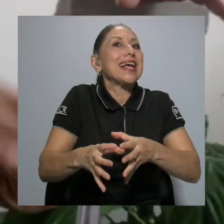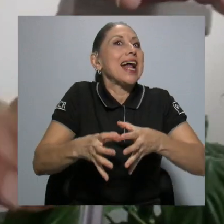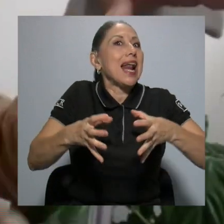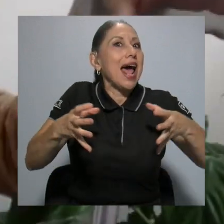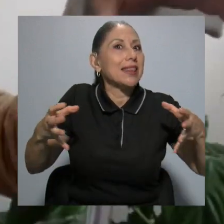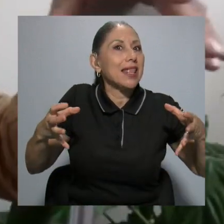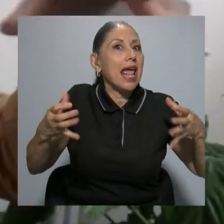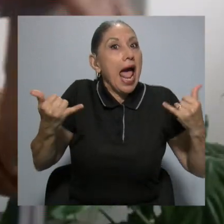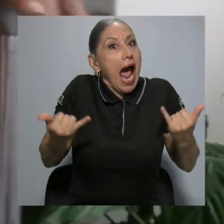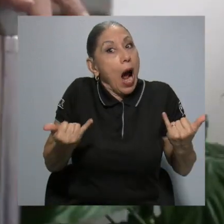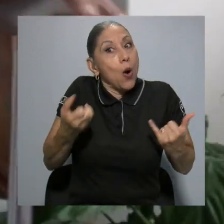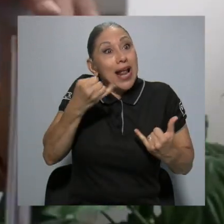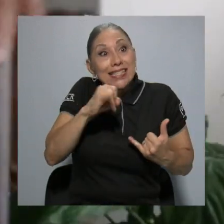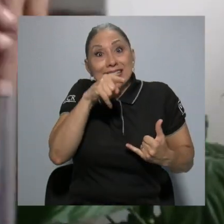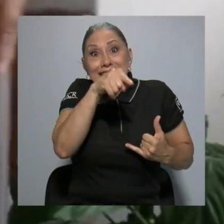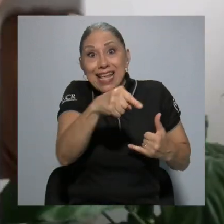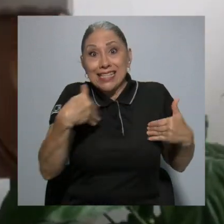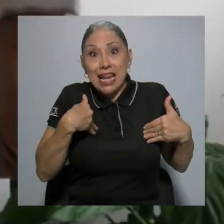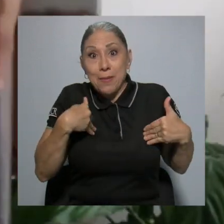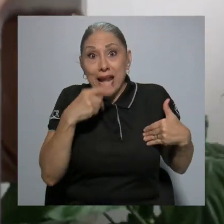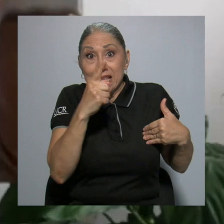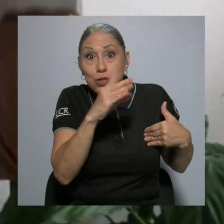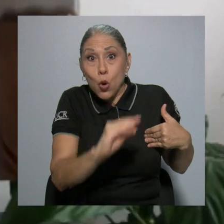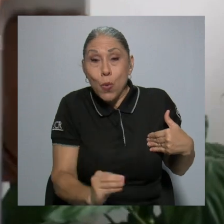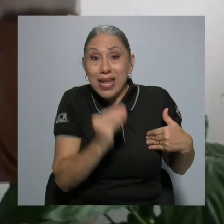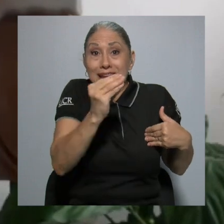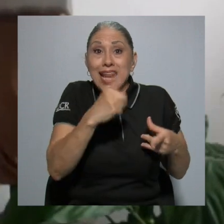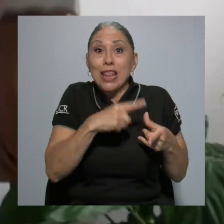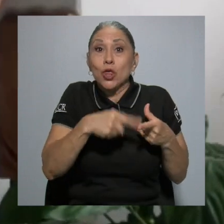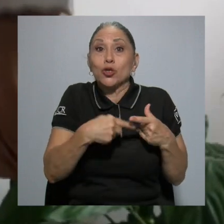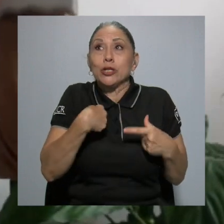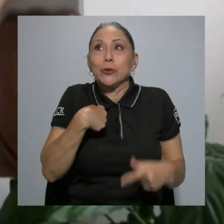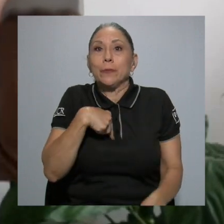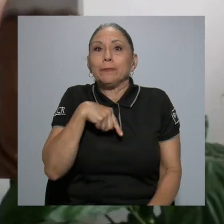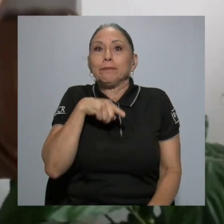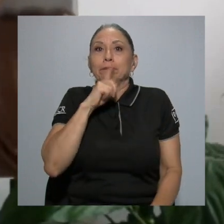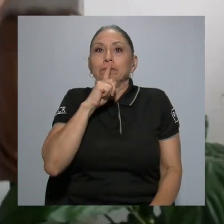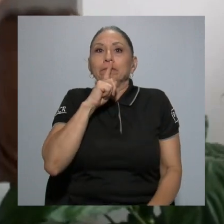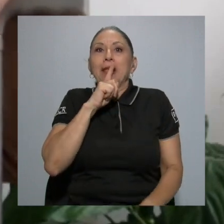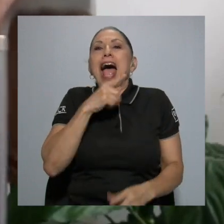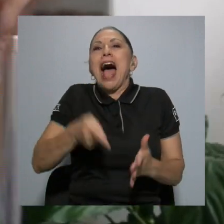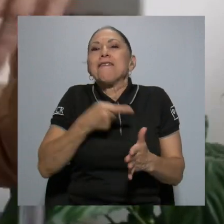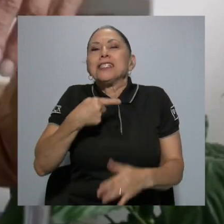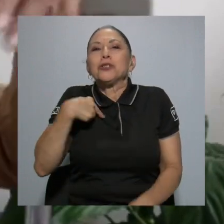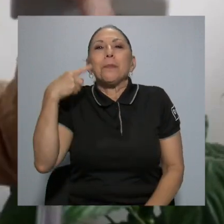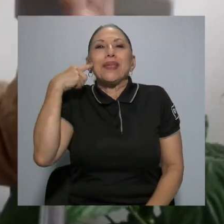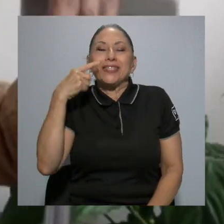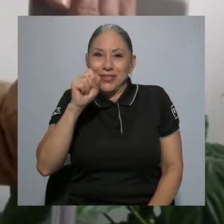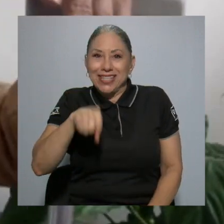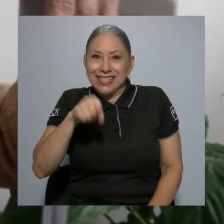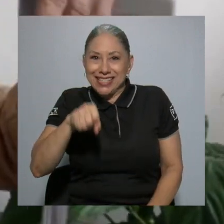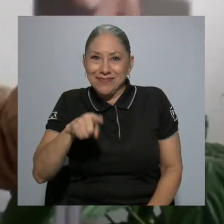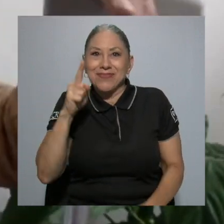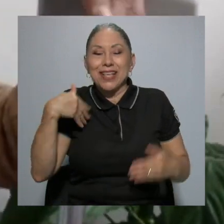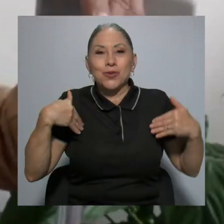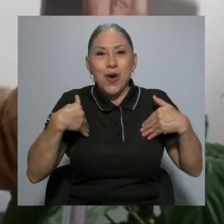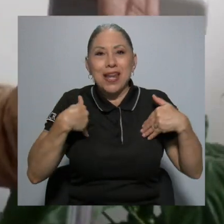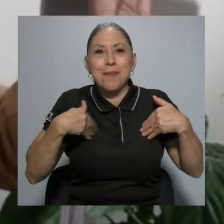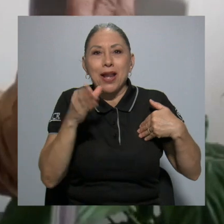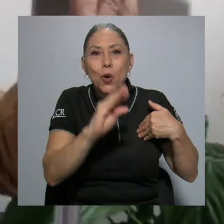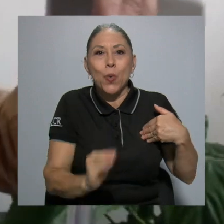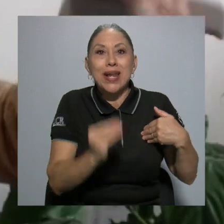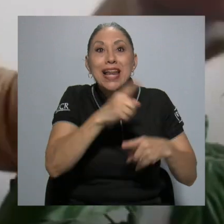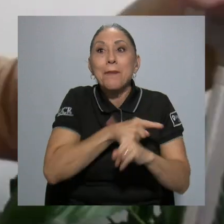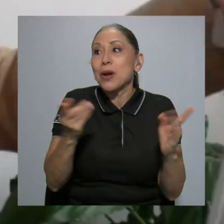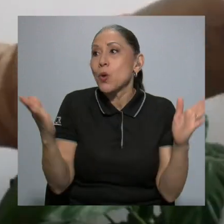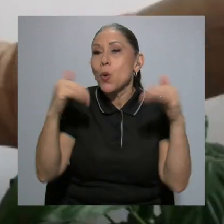palabras. Y a veces me hace pensar que es un juvenil, pero no tengo las pruebas, ya que se lo